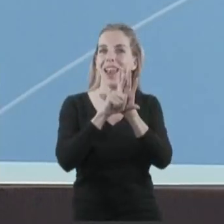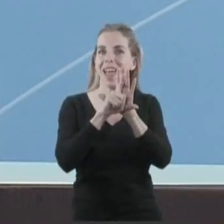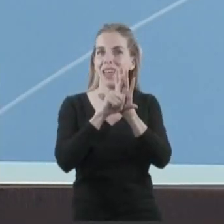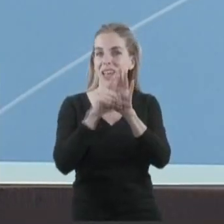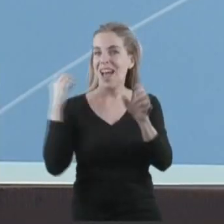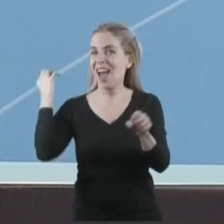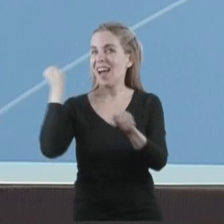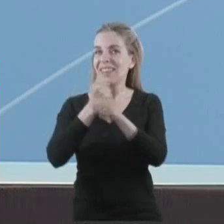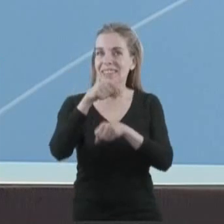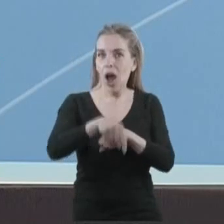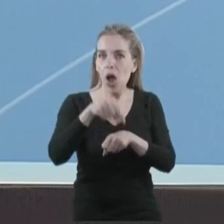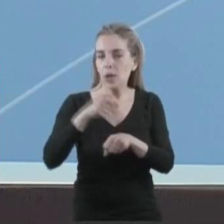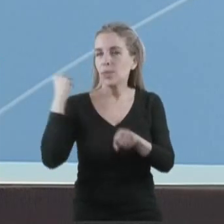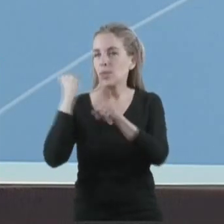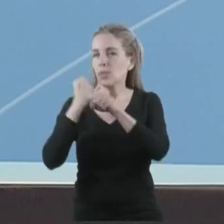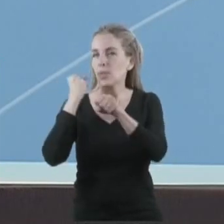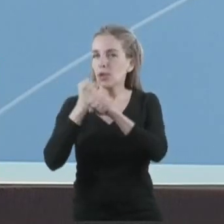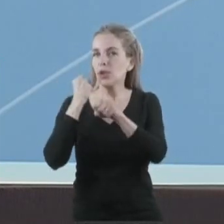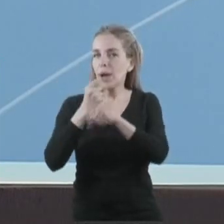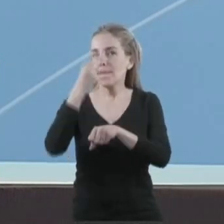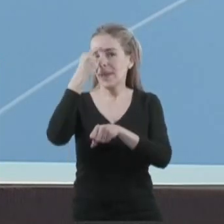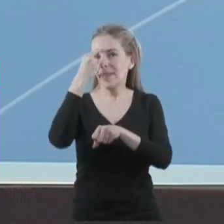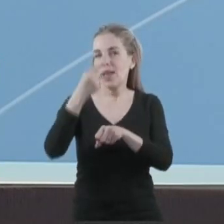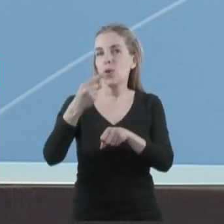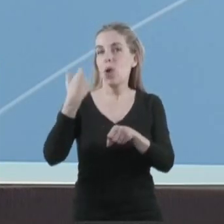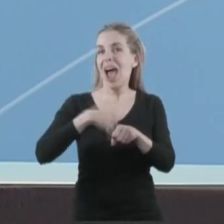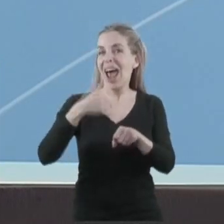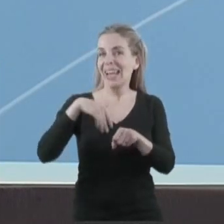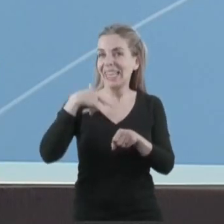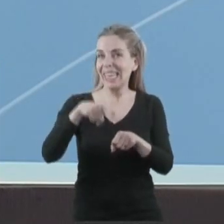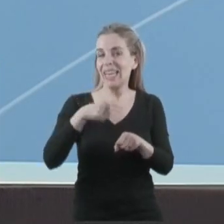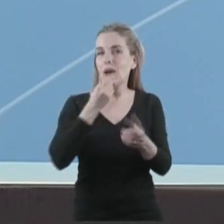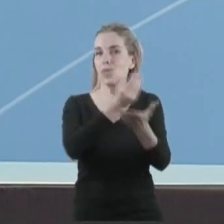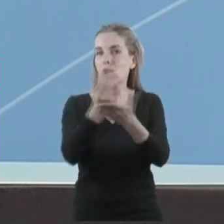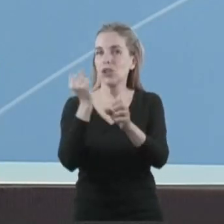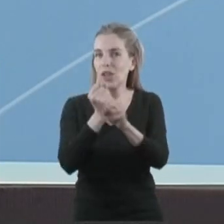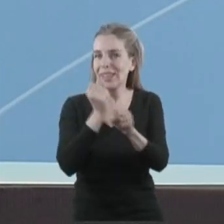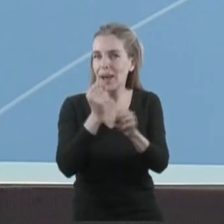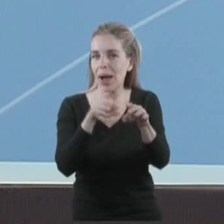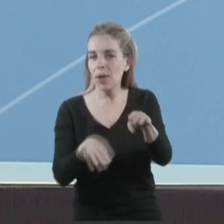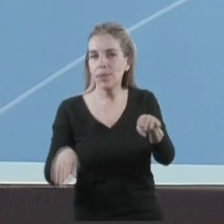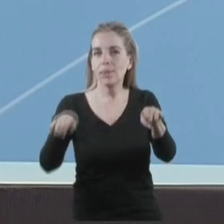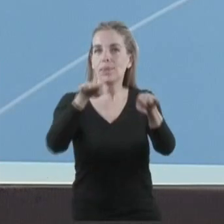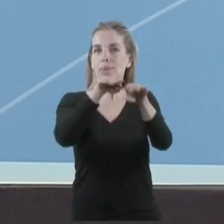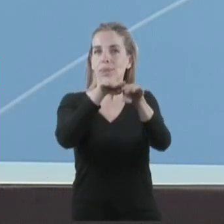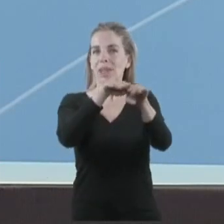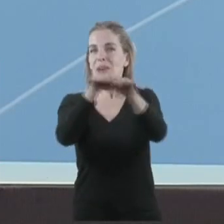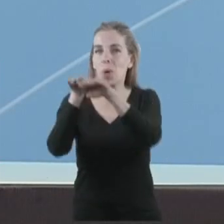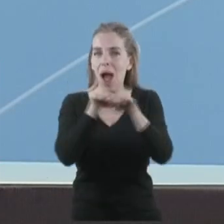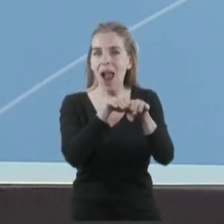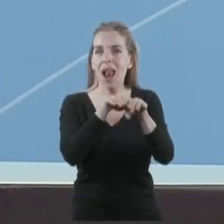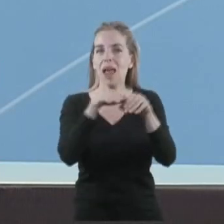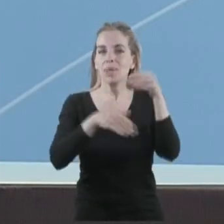para construir una Argentina con más oportunidades, una Argentina con mayor estabilidad. Y en ese sentido, Darío, te agradezco por todo el trabajo